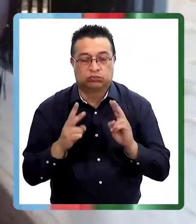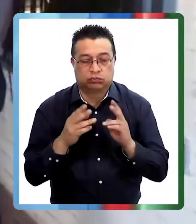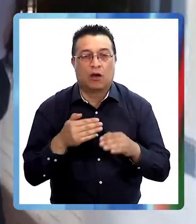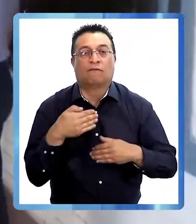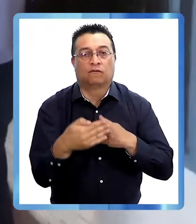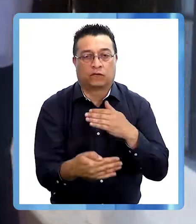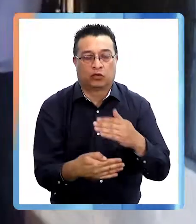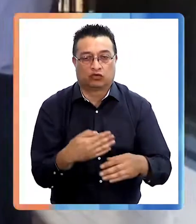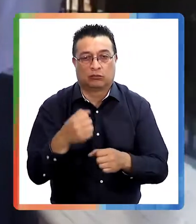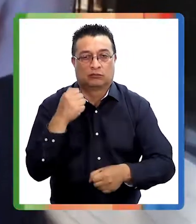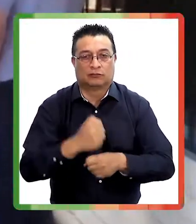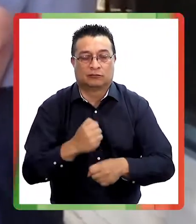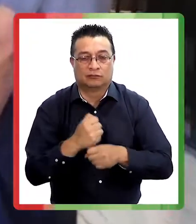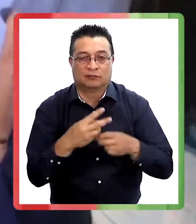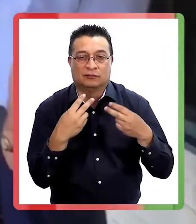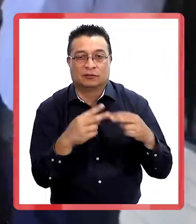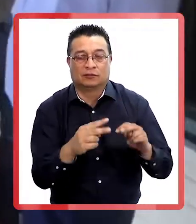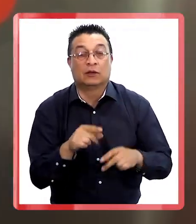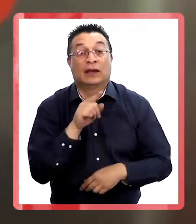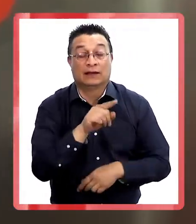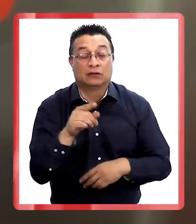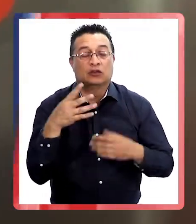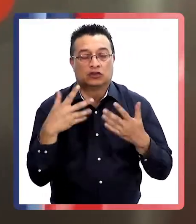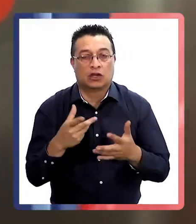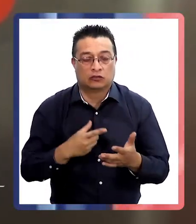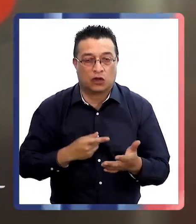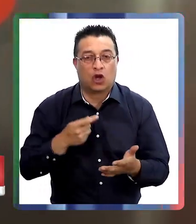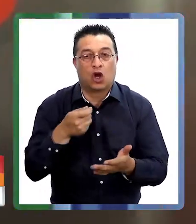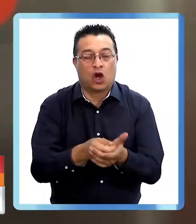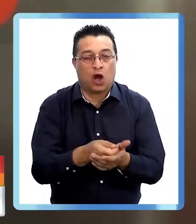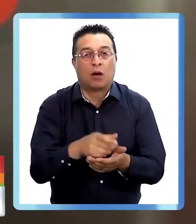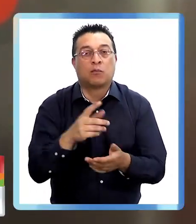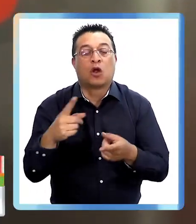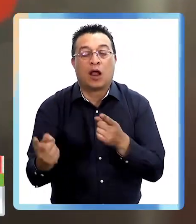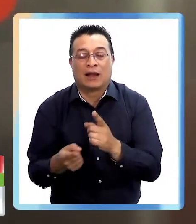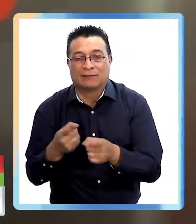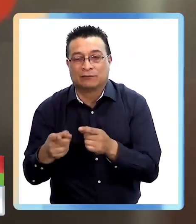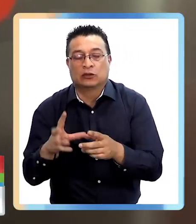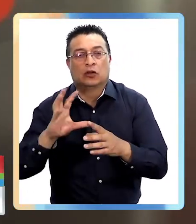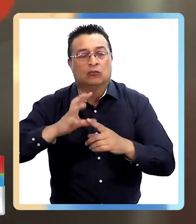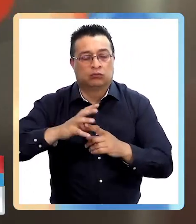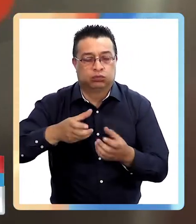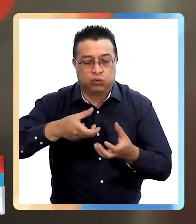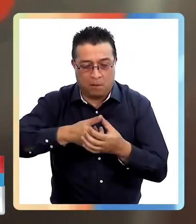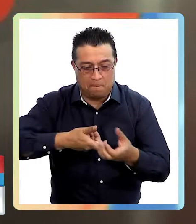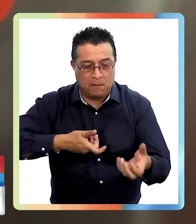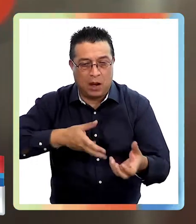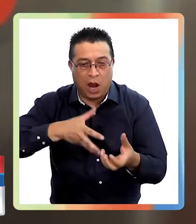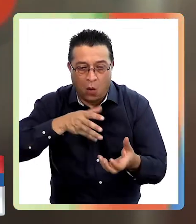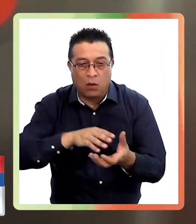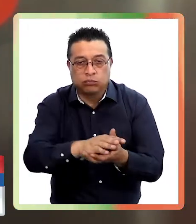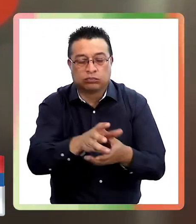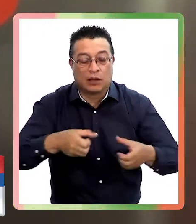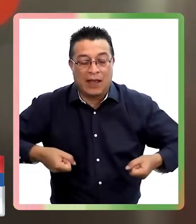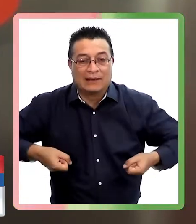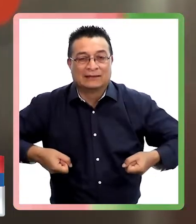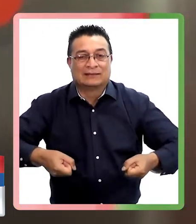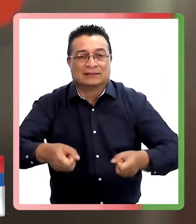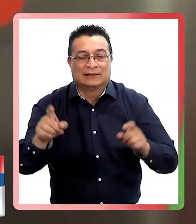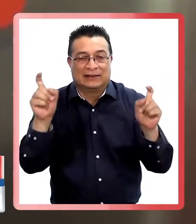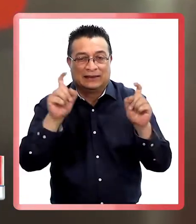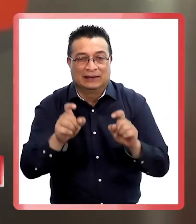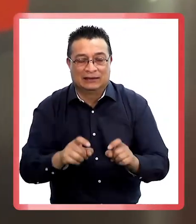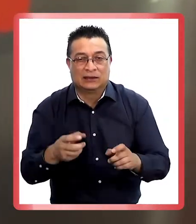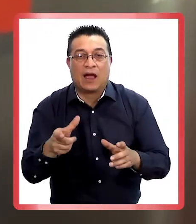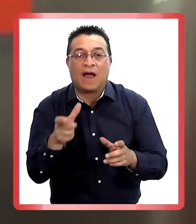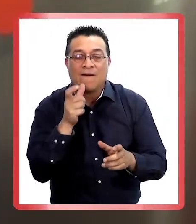en funcionamiento sus faenas. Con ello ellos compraron perforadoras, émbolos, mangueras, carretillas eléctricas,